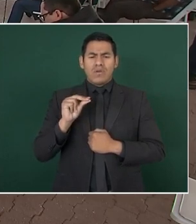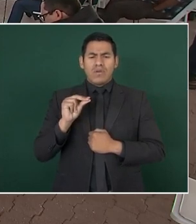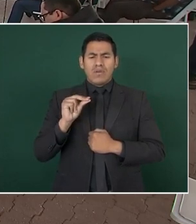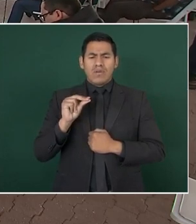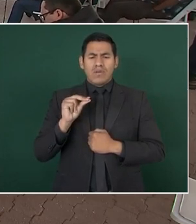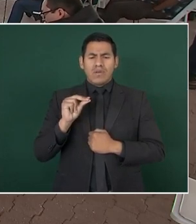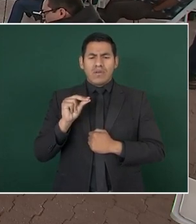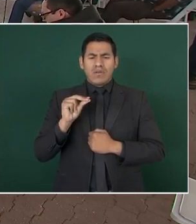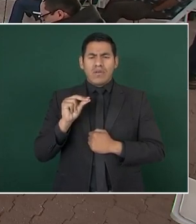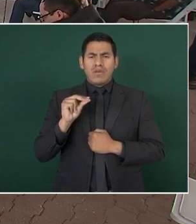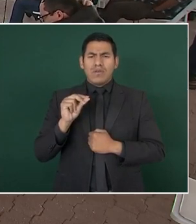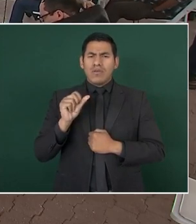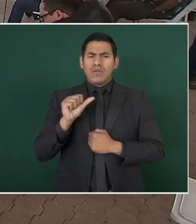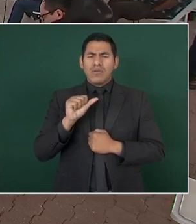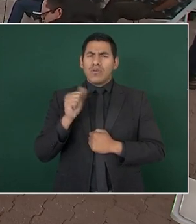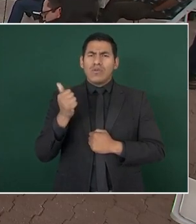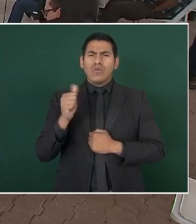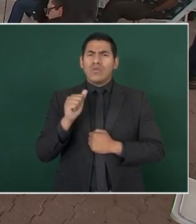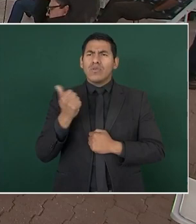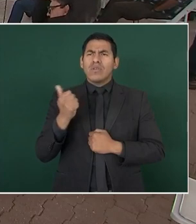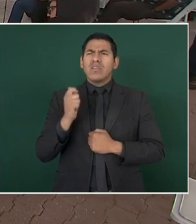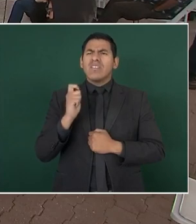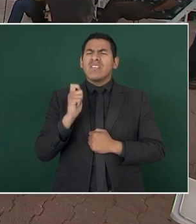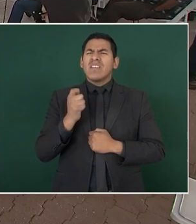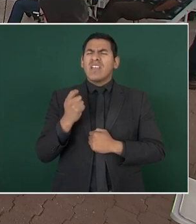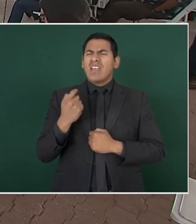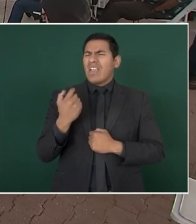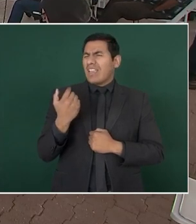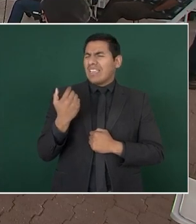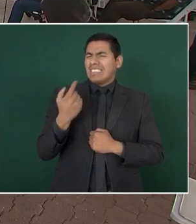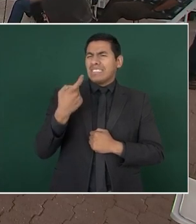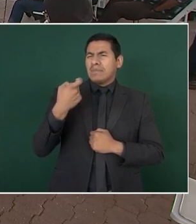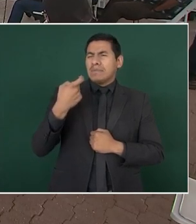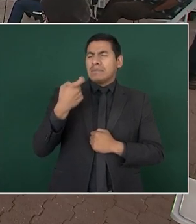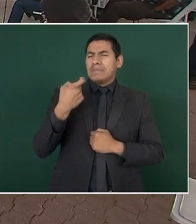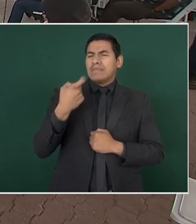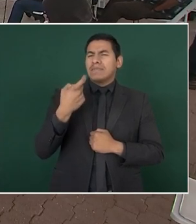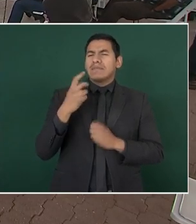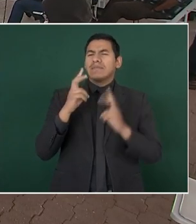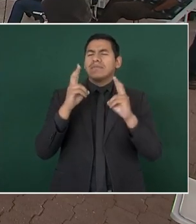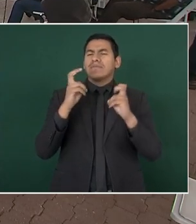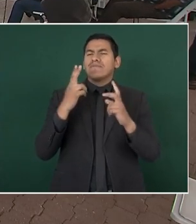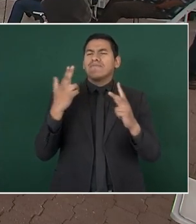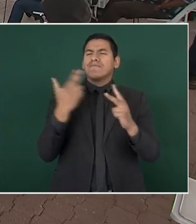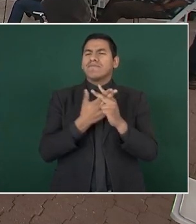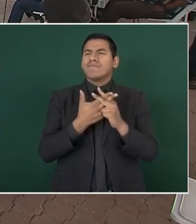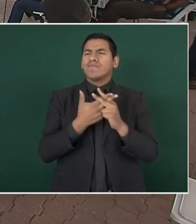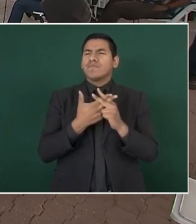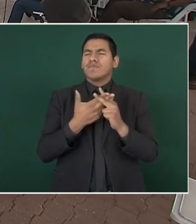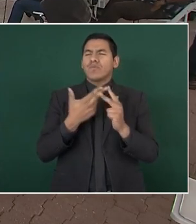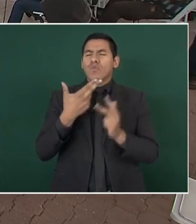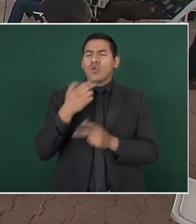No tienen la primera de homicidio del general, primera o segunda.